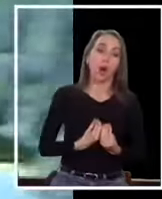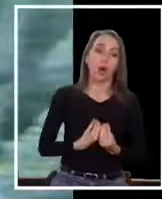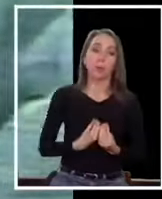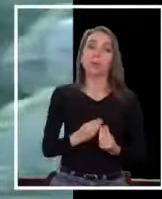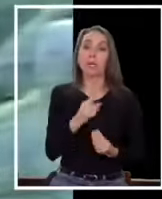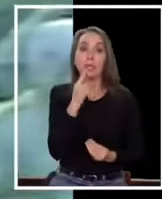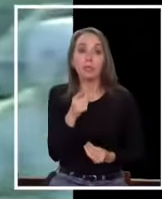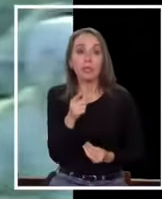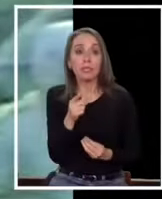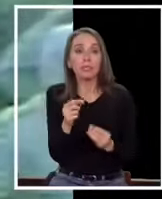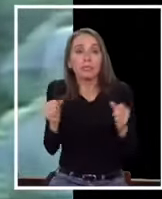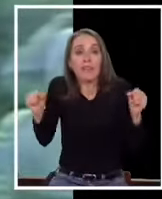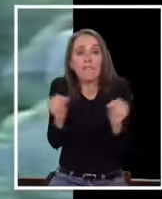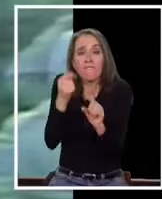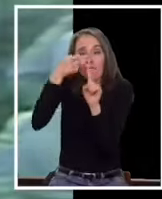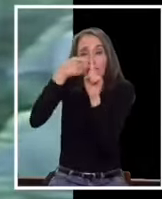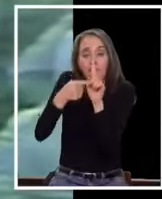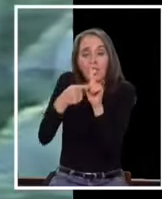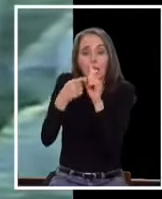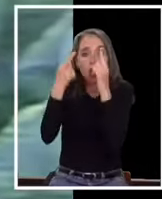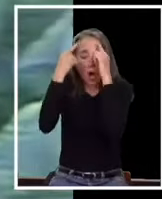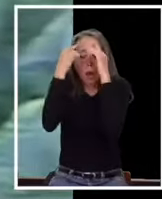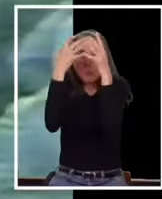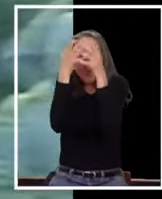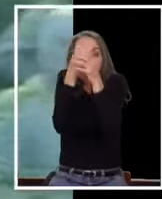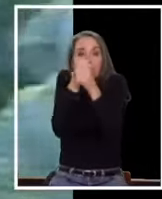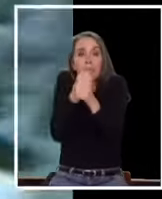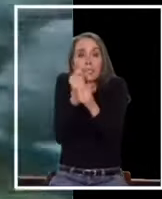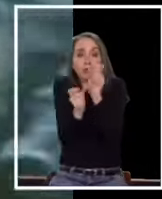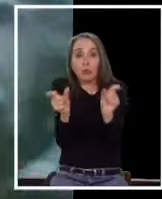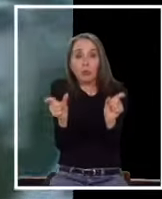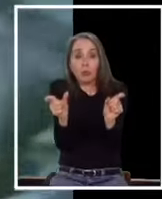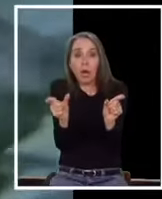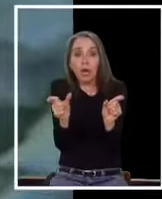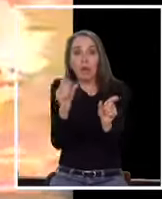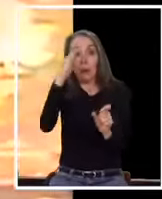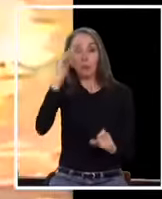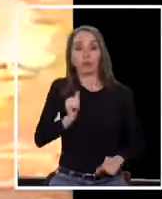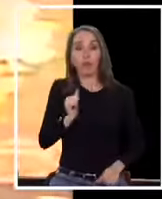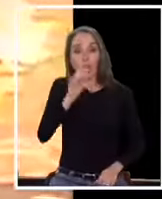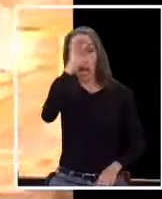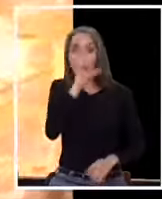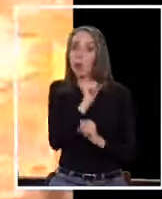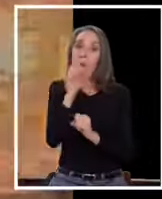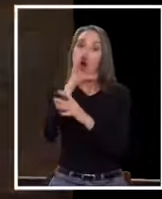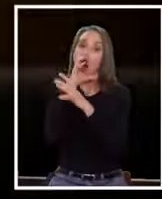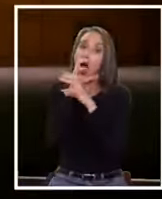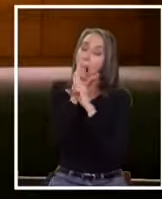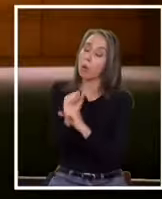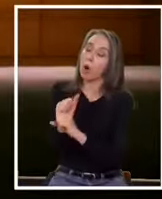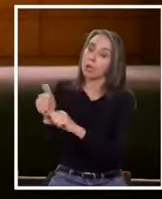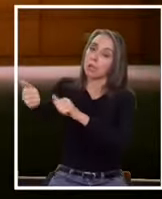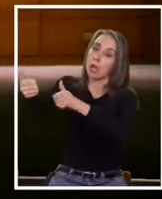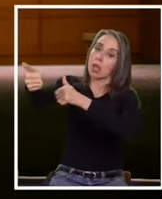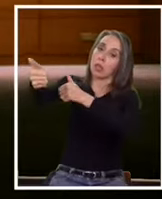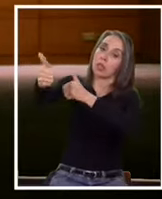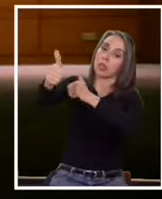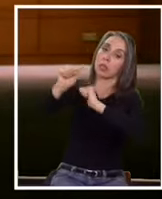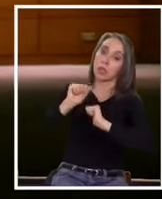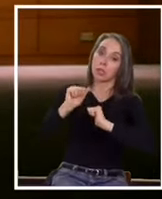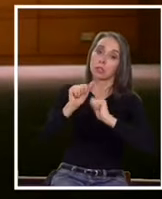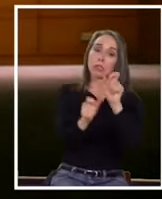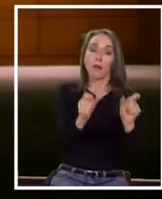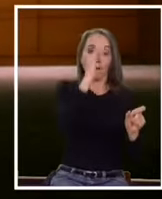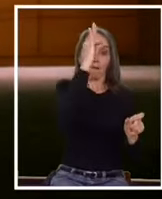clima antártico y bajo una fuerte presión psicológica, las tropas argentinas no podían resistir más. Se mandó